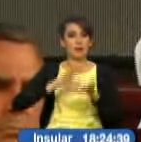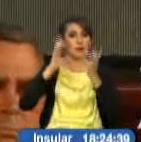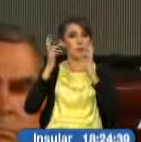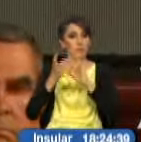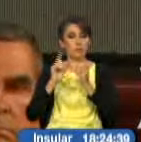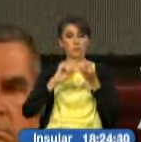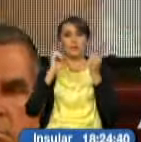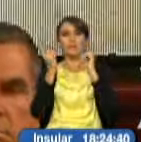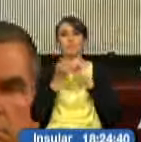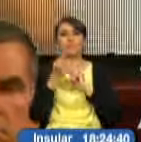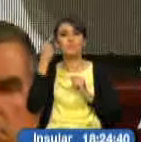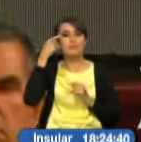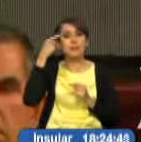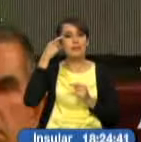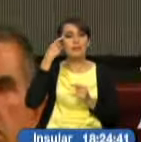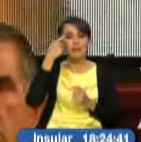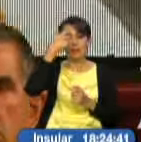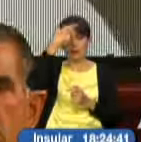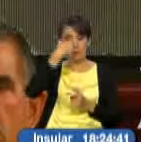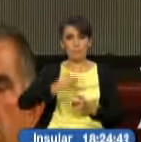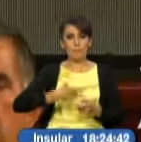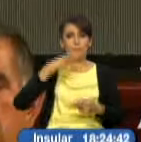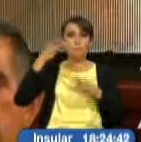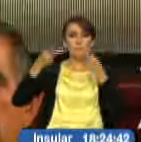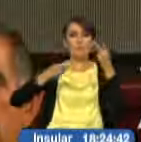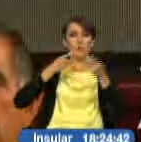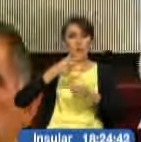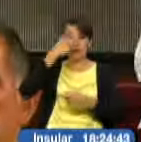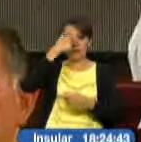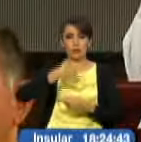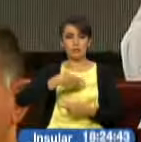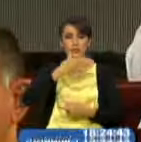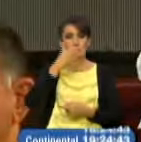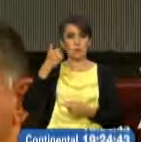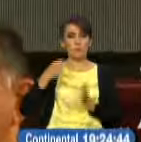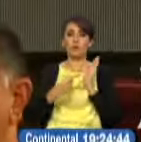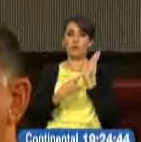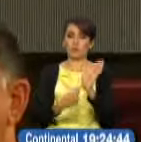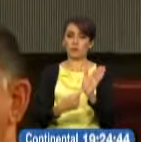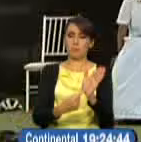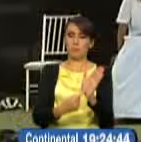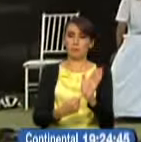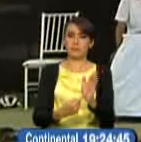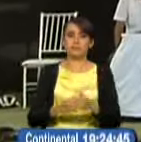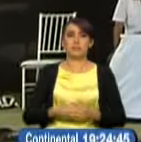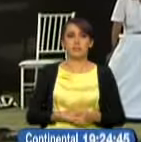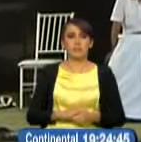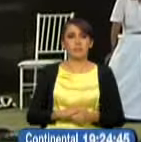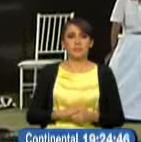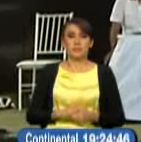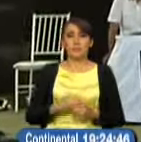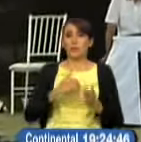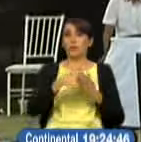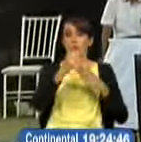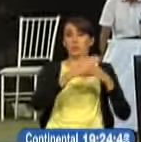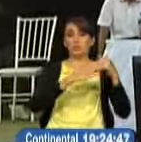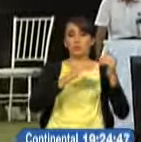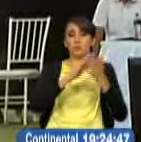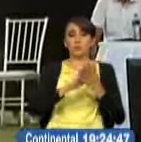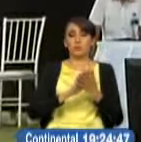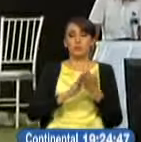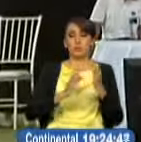hemos demostrado que lo público puede y debe ser lo mejor. Y aquí una muestra de aquello, compañeros. Obras que son parte de la